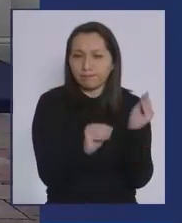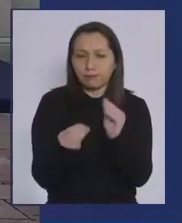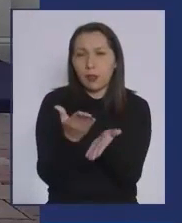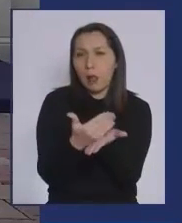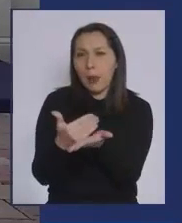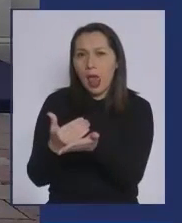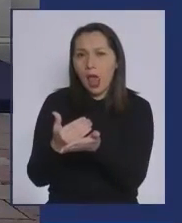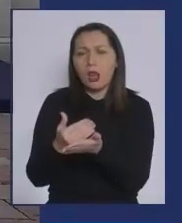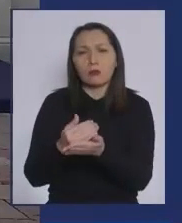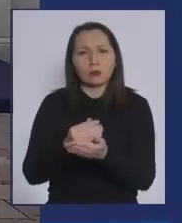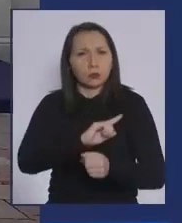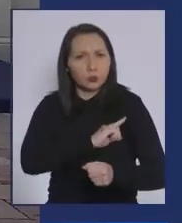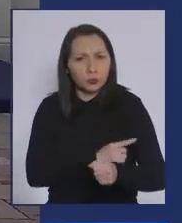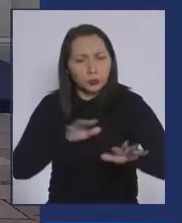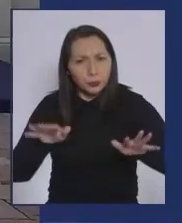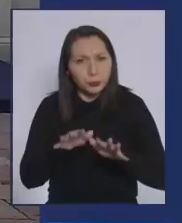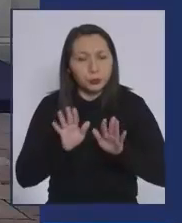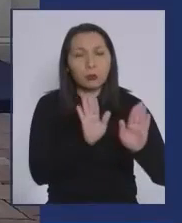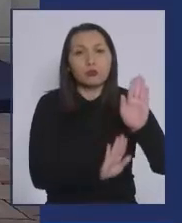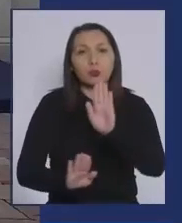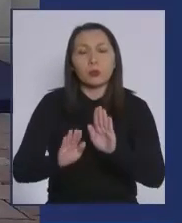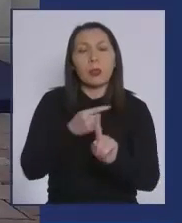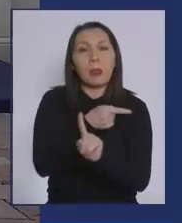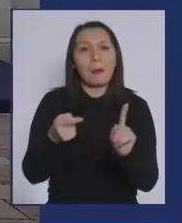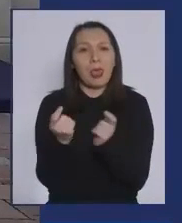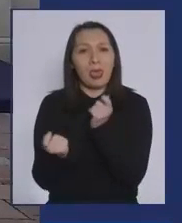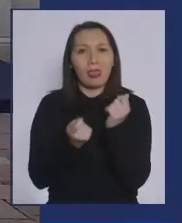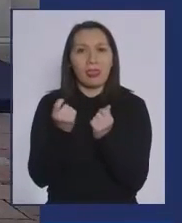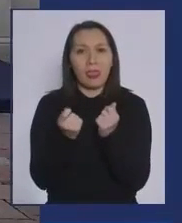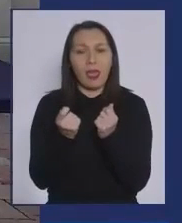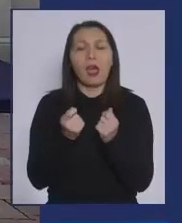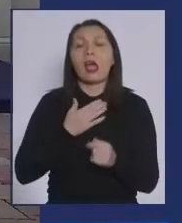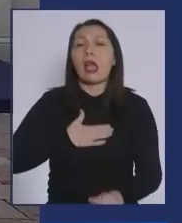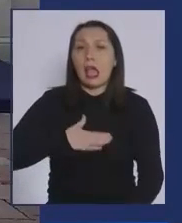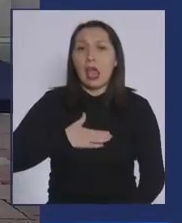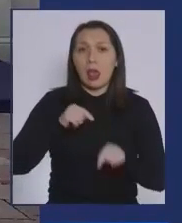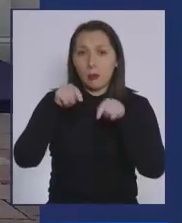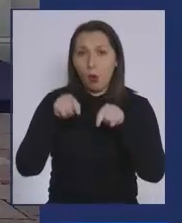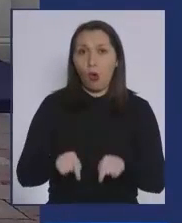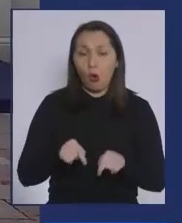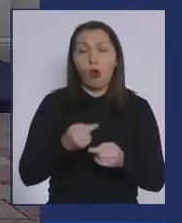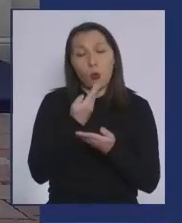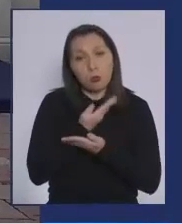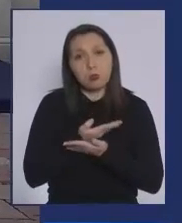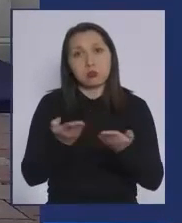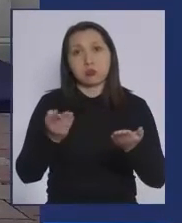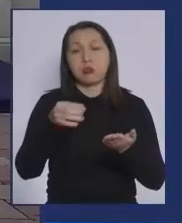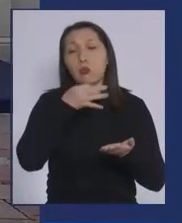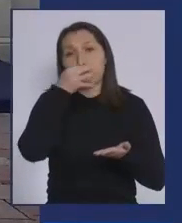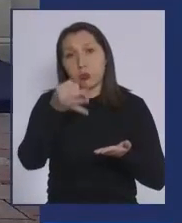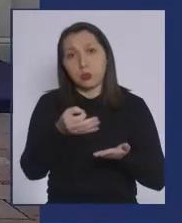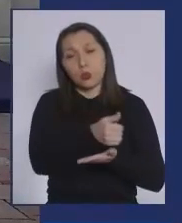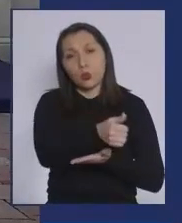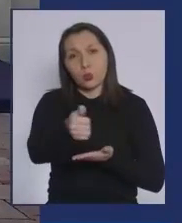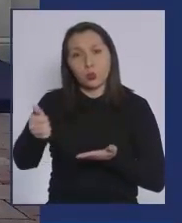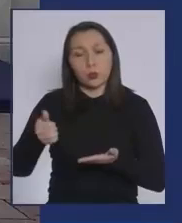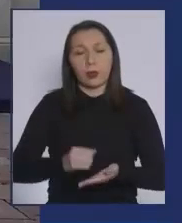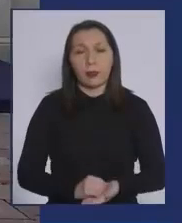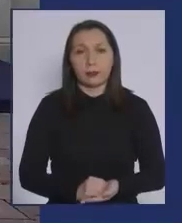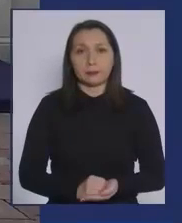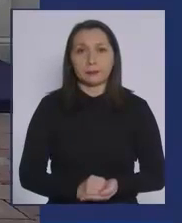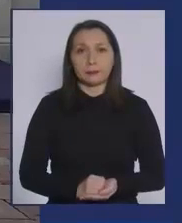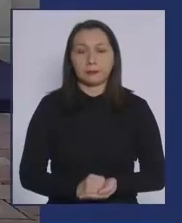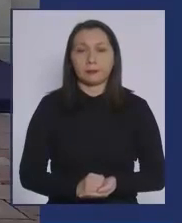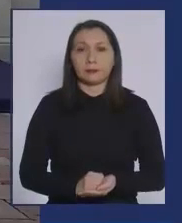fortalecido de protección a la clase media que queremos hoy día compartir con todos ustedes